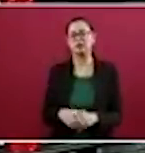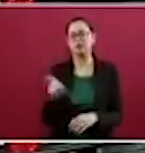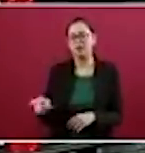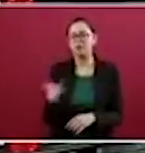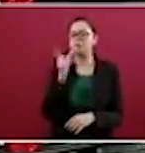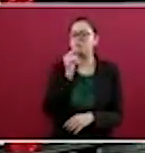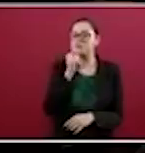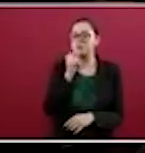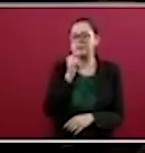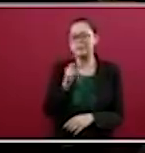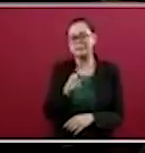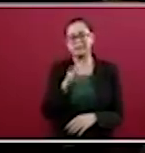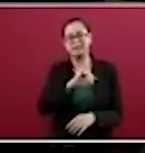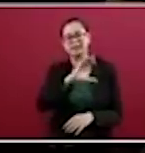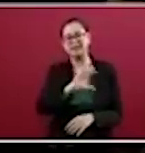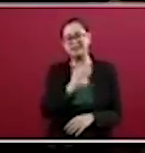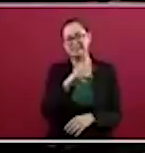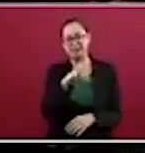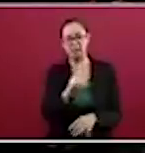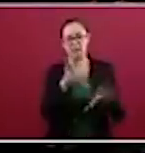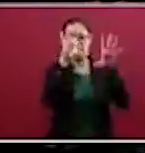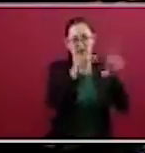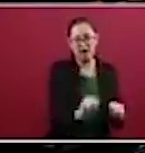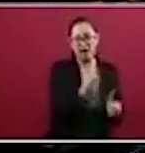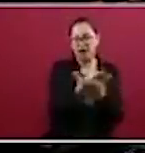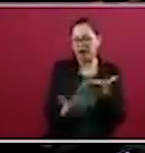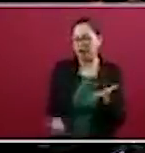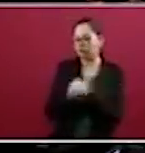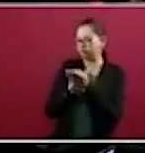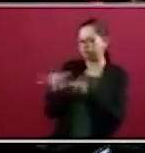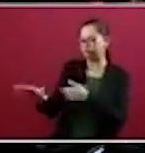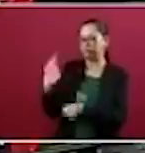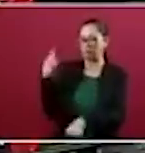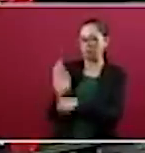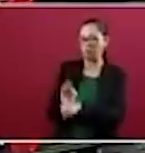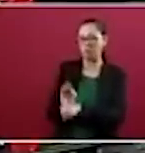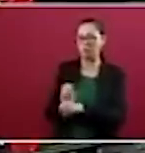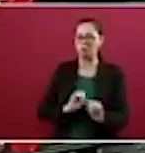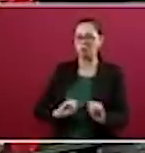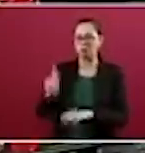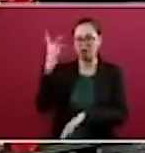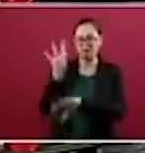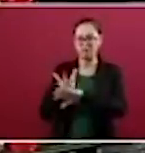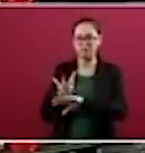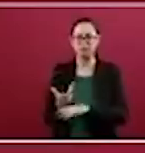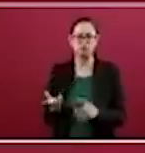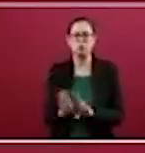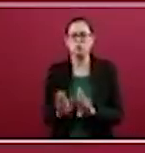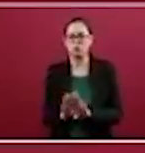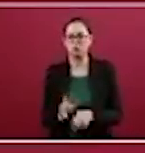El Chapo Guzmán y que al parecer ahora va a ser dado de baja y se le va a quitar la protección que tiene ahora en Estados Unidos. Gracias.